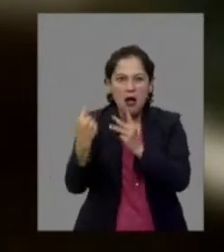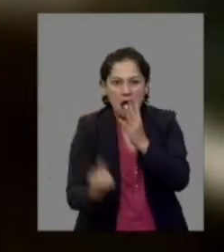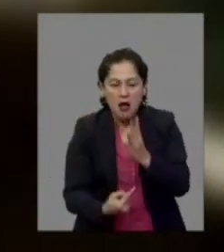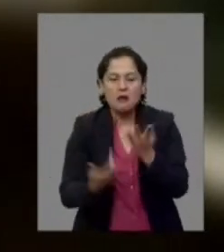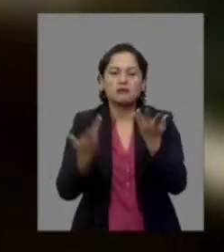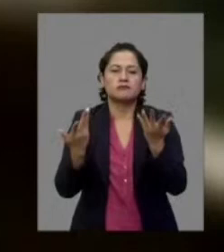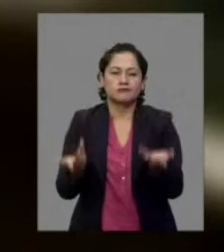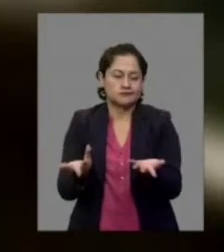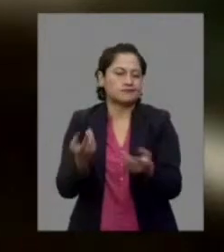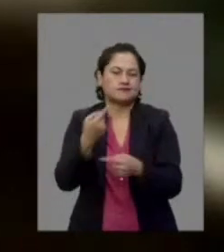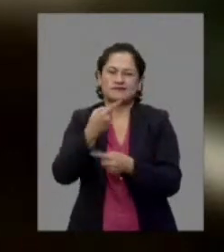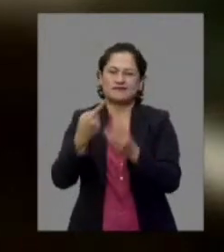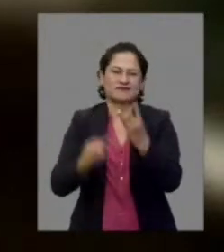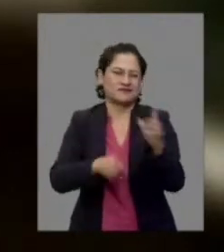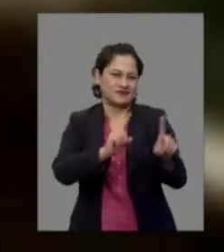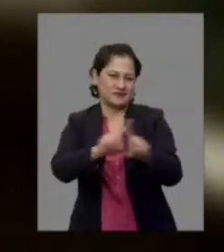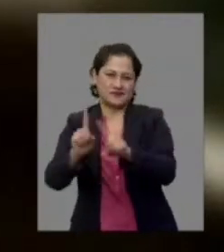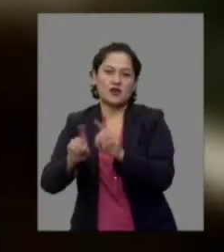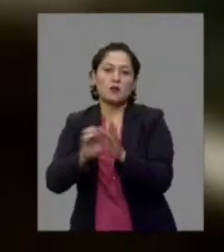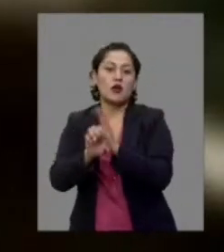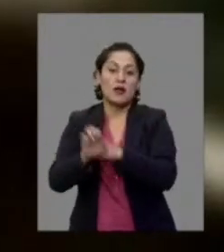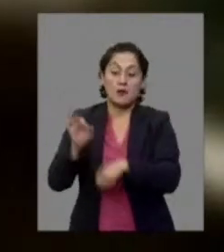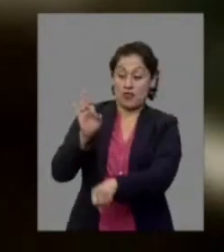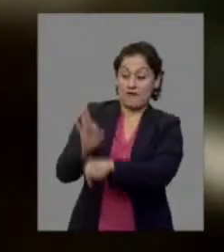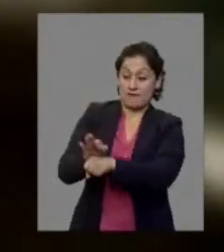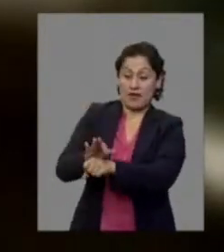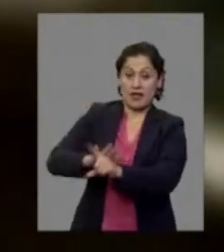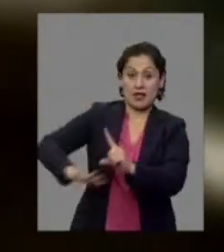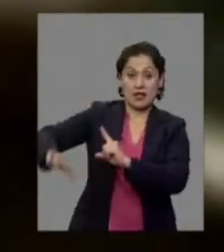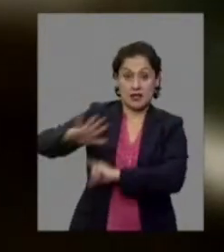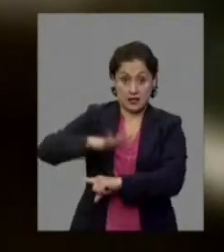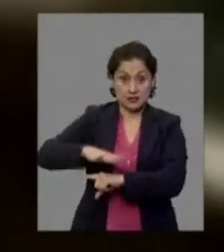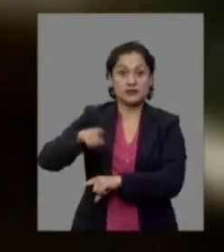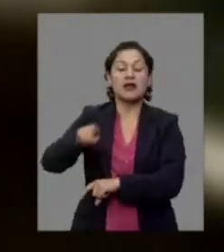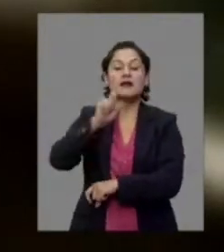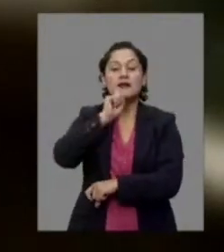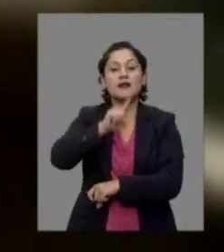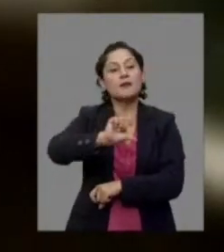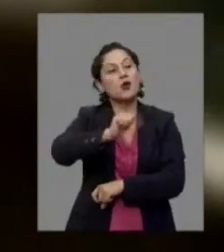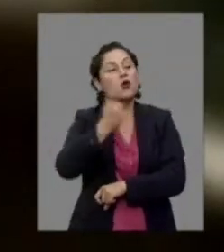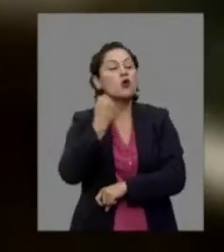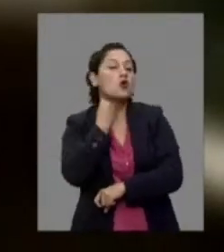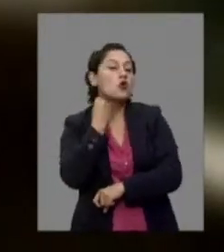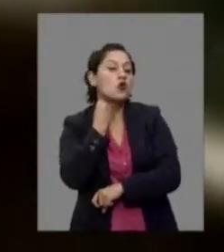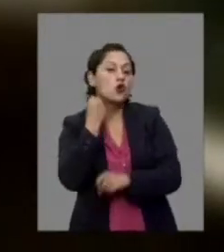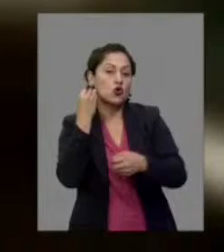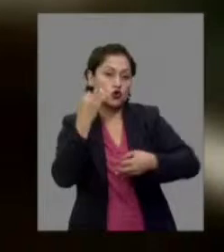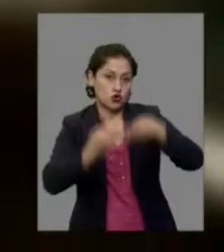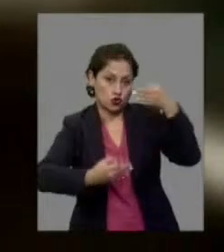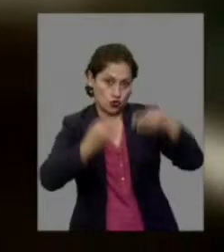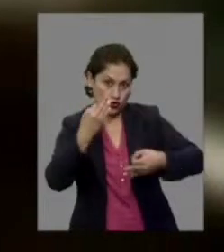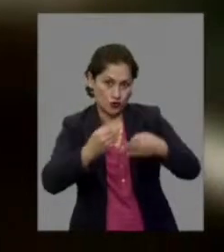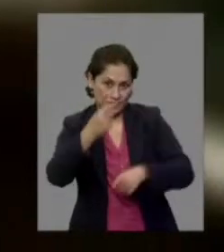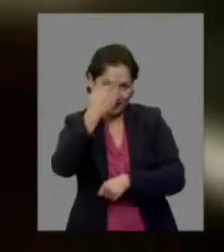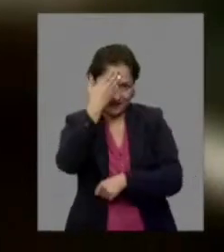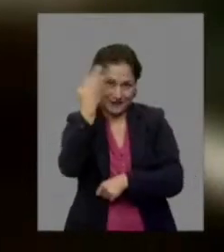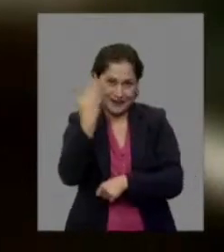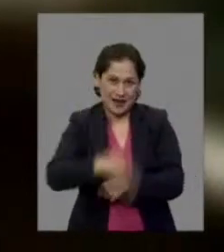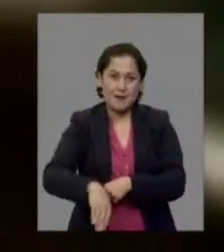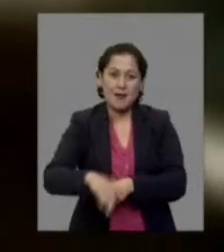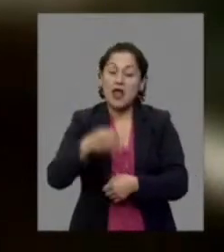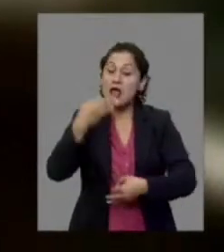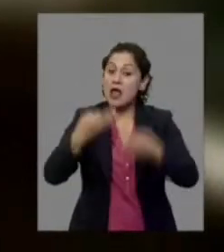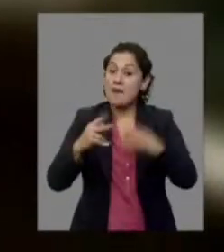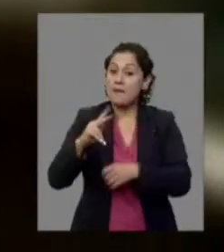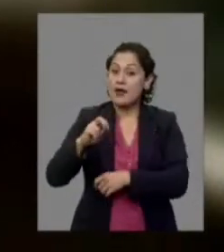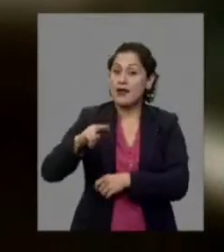sus diversas vertientes, la prisión preventiva oficiosa, ahora ya bajo el nuevo sistema penal acusatorio,